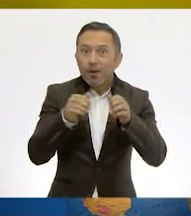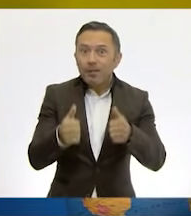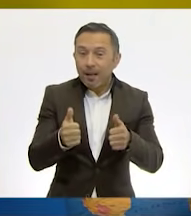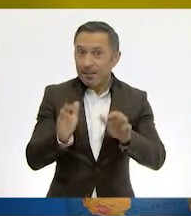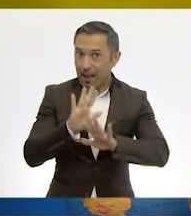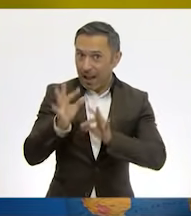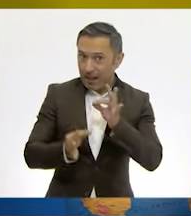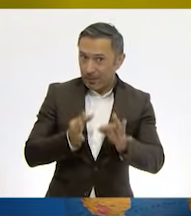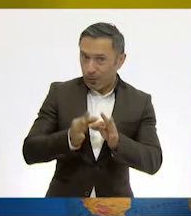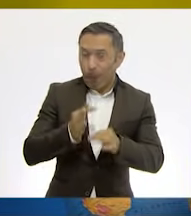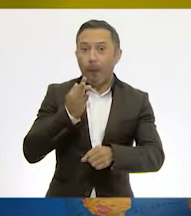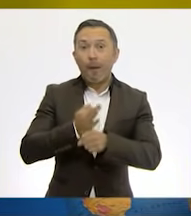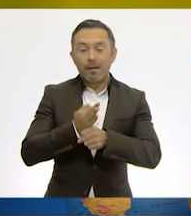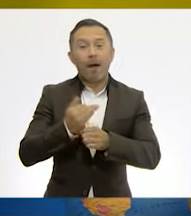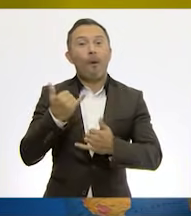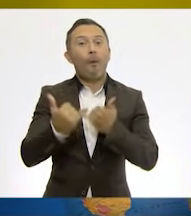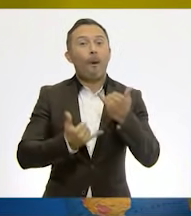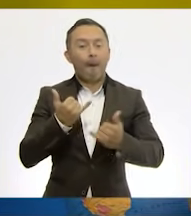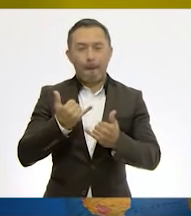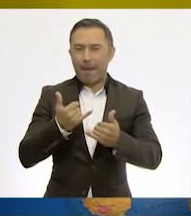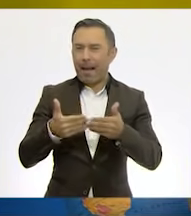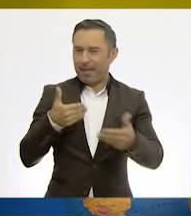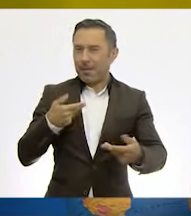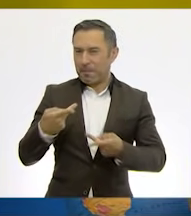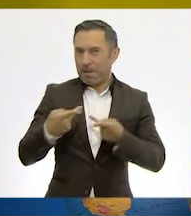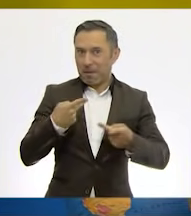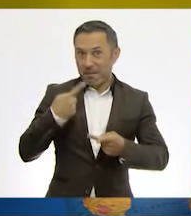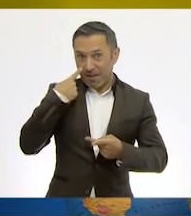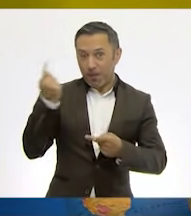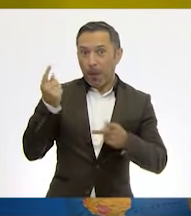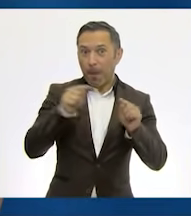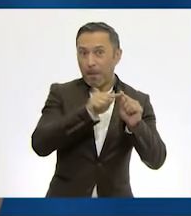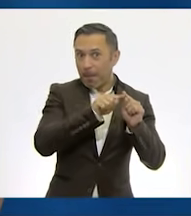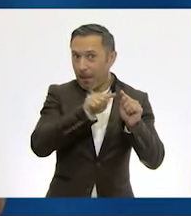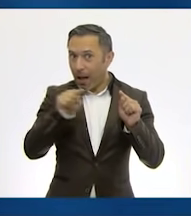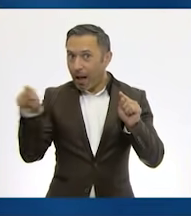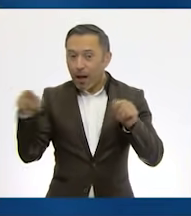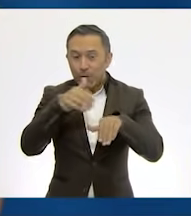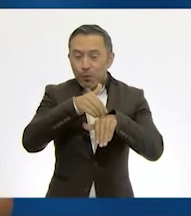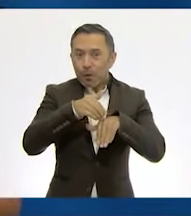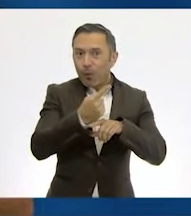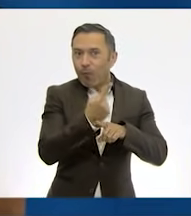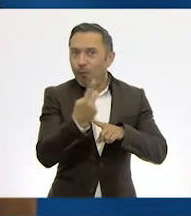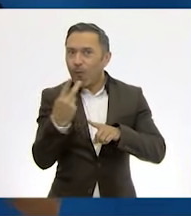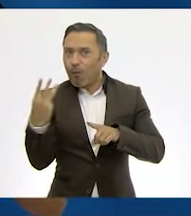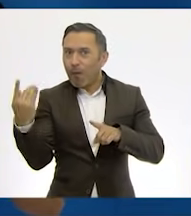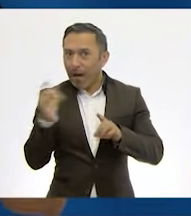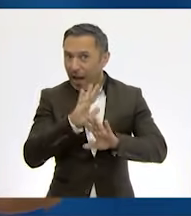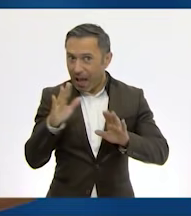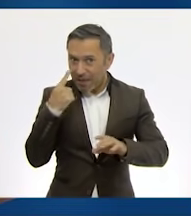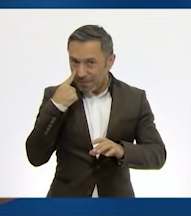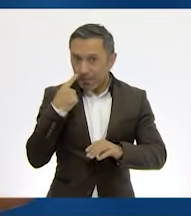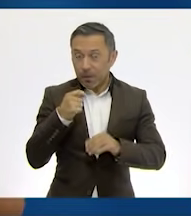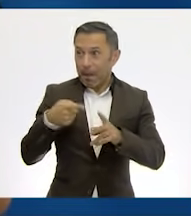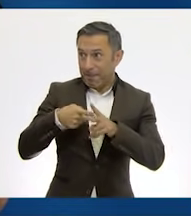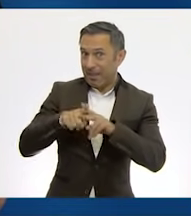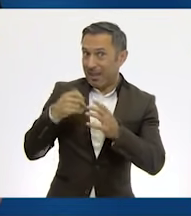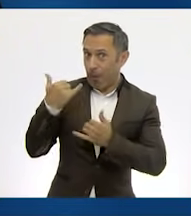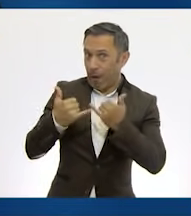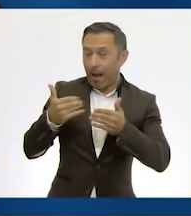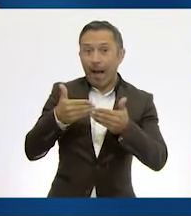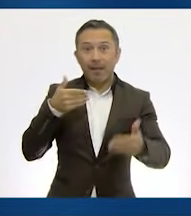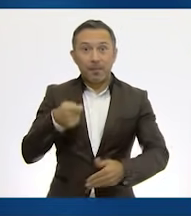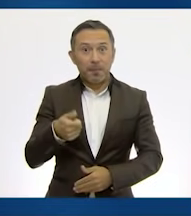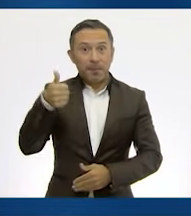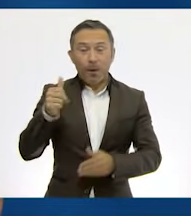en un juego que les tenemos preparados donde ubicaremos números en la recta. Ay, yo ya quiero comenzar a jugar, pero antes de cualquier cosa vamos con